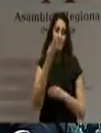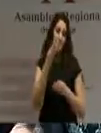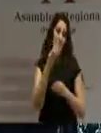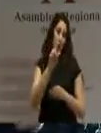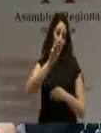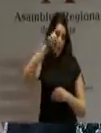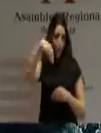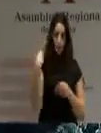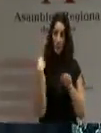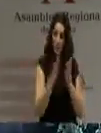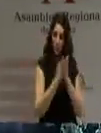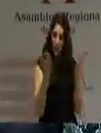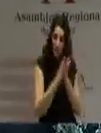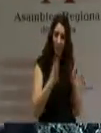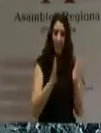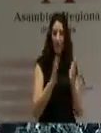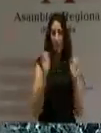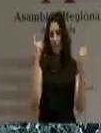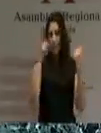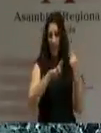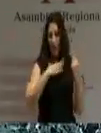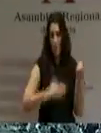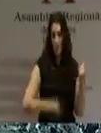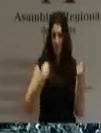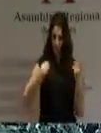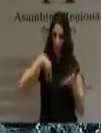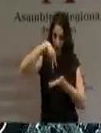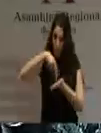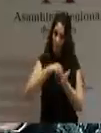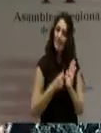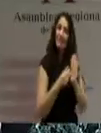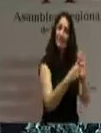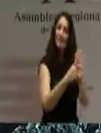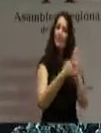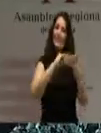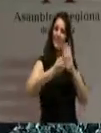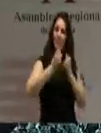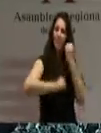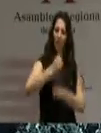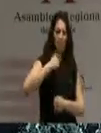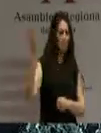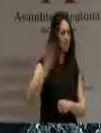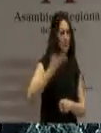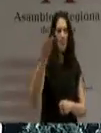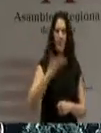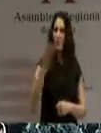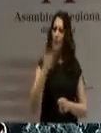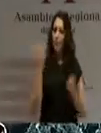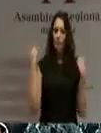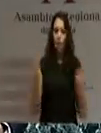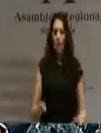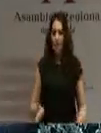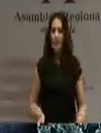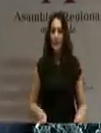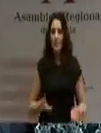Murcia, donde defendieron, donde yo estoy, este sistema de financiación que tanto daño nos ha hecho. Que tanto daño no